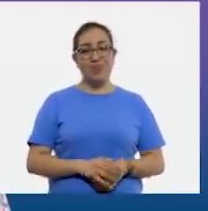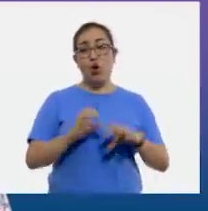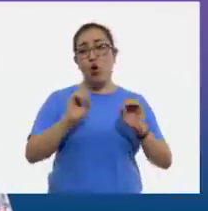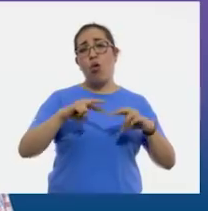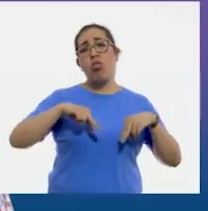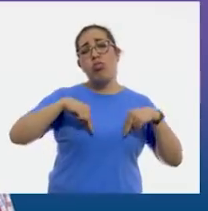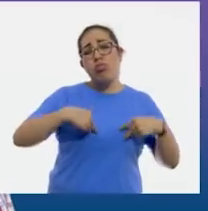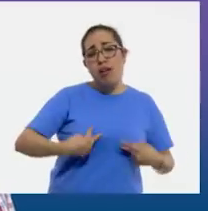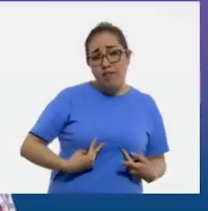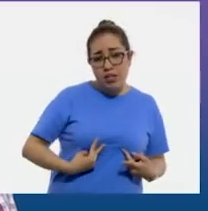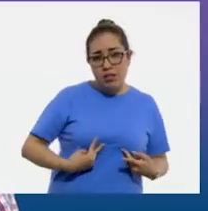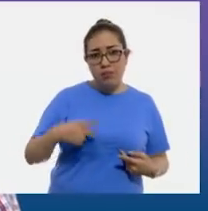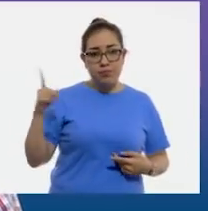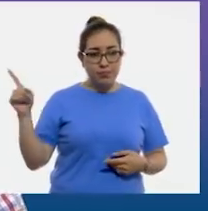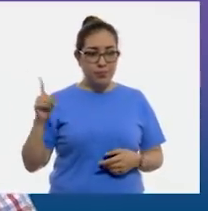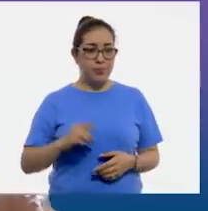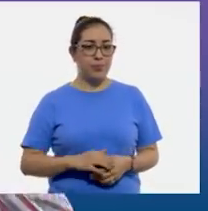débiles.